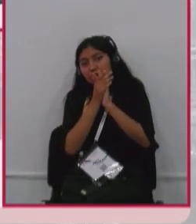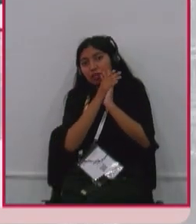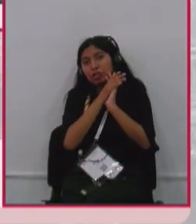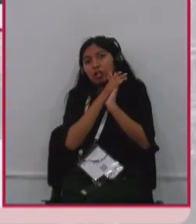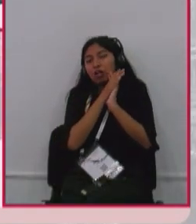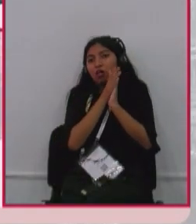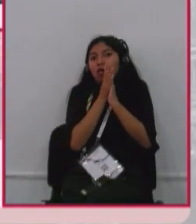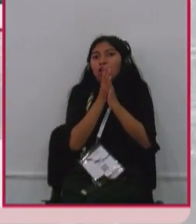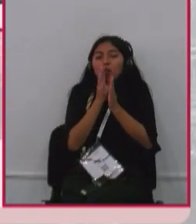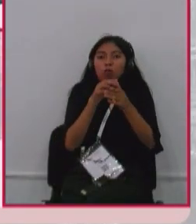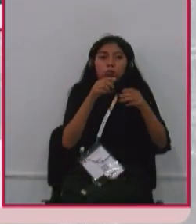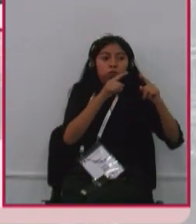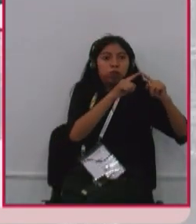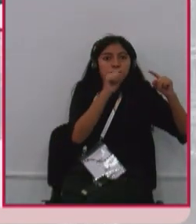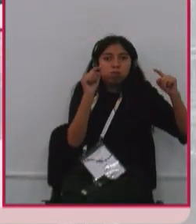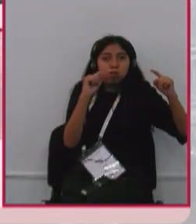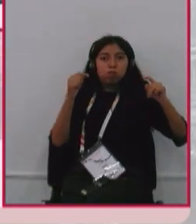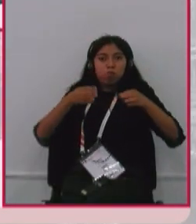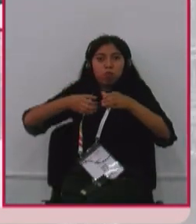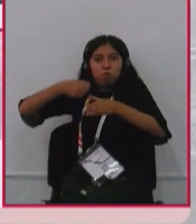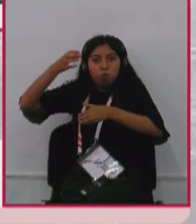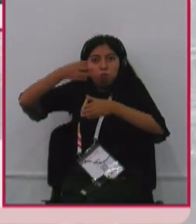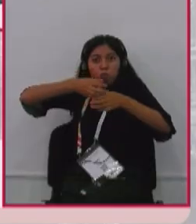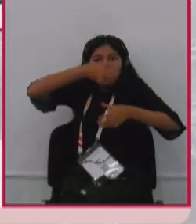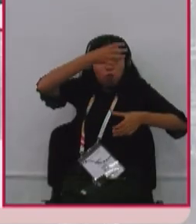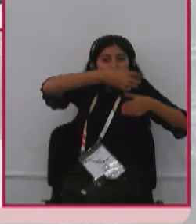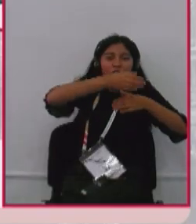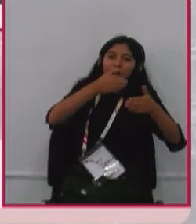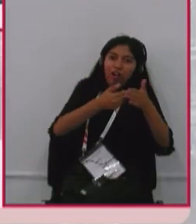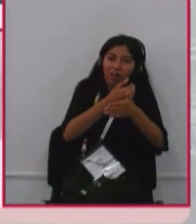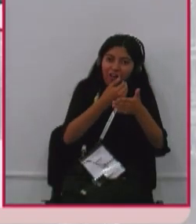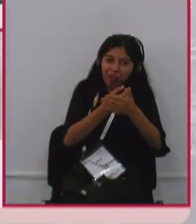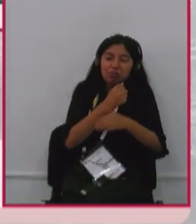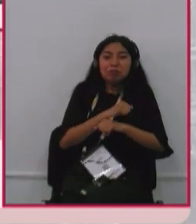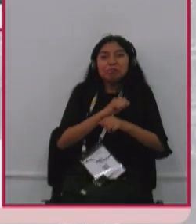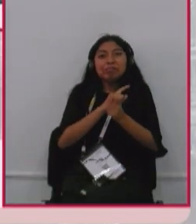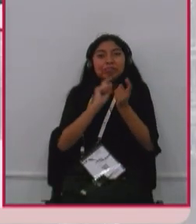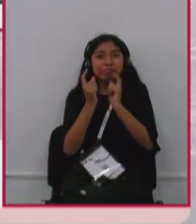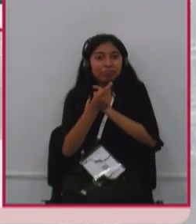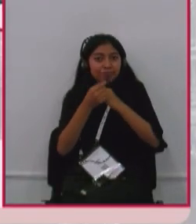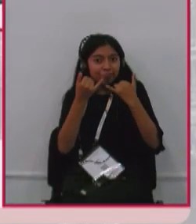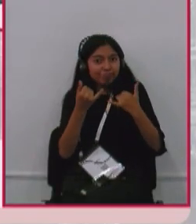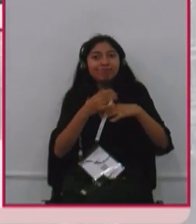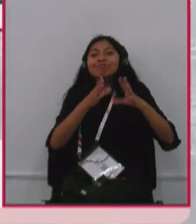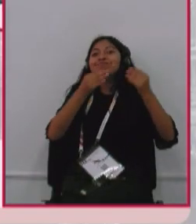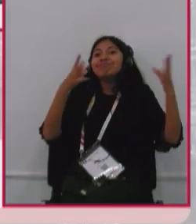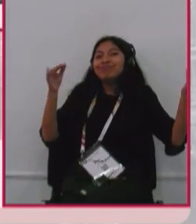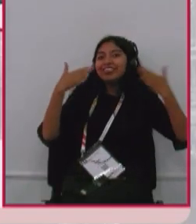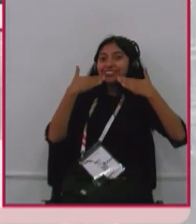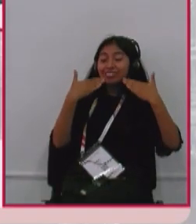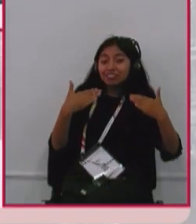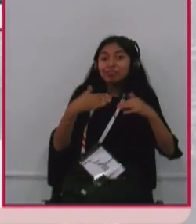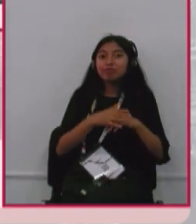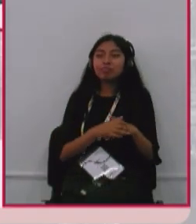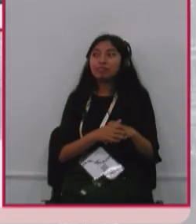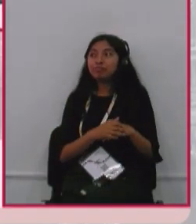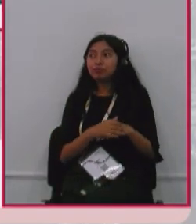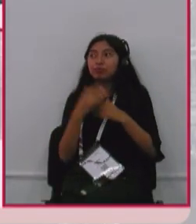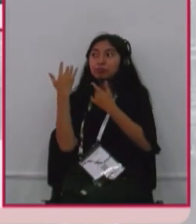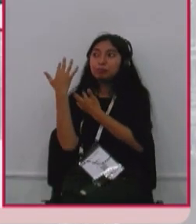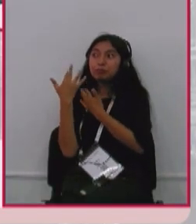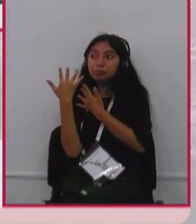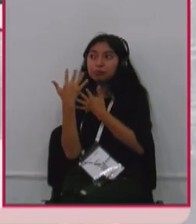todo el circuito con solamente celdas Jameson. Ese es también el paso que estamos dando ahora. Muchas gracias por su atención. Espero